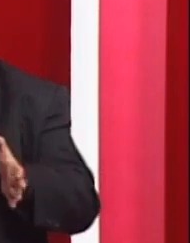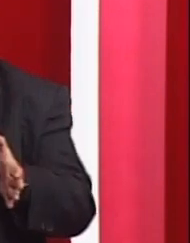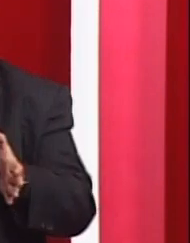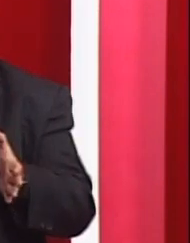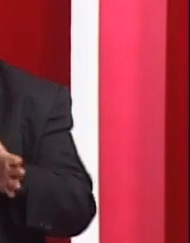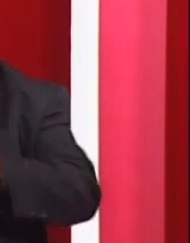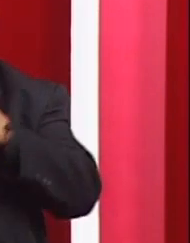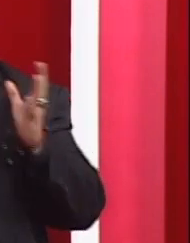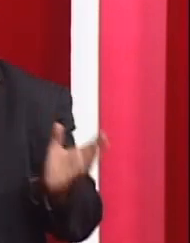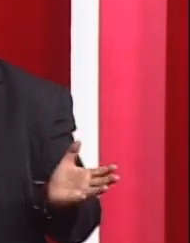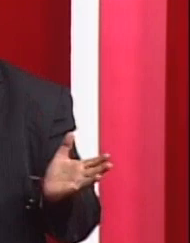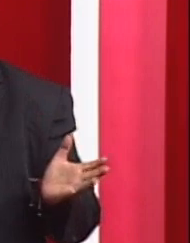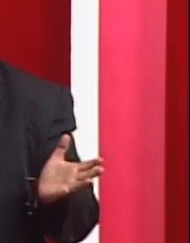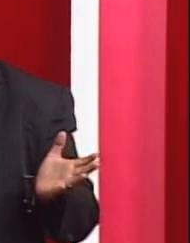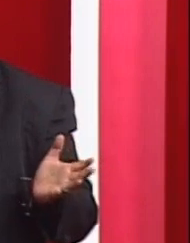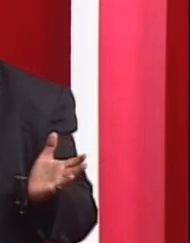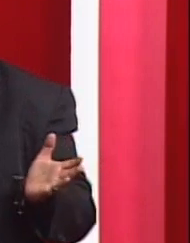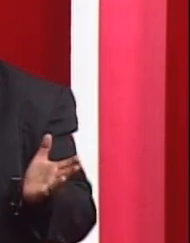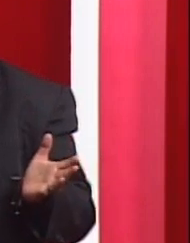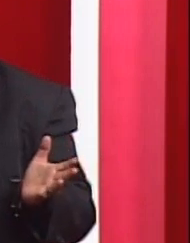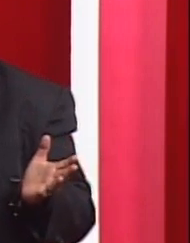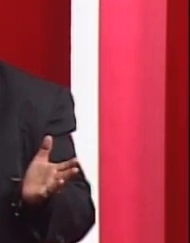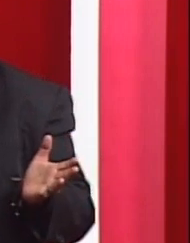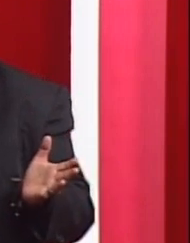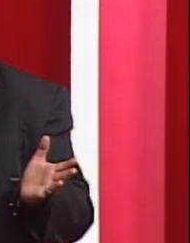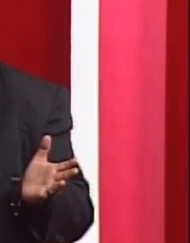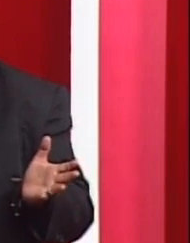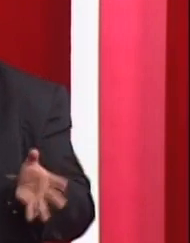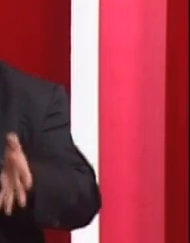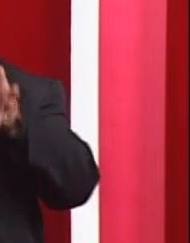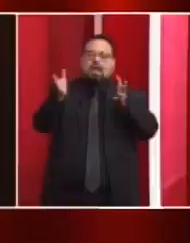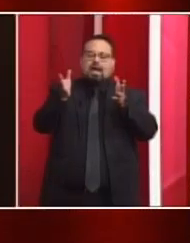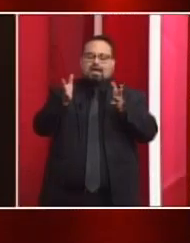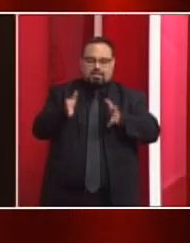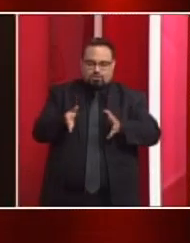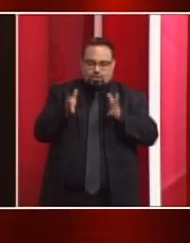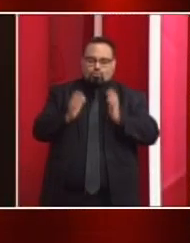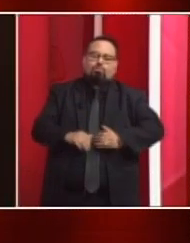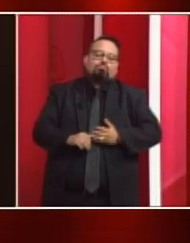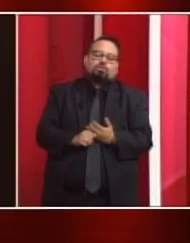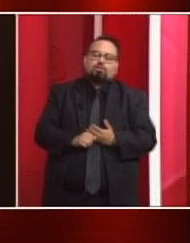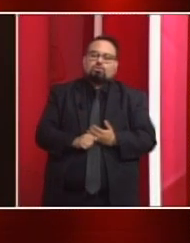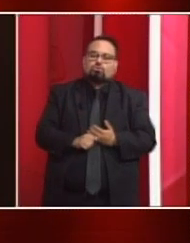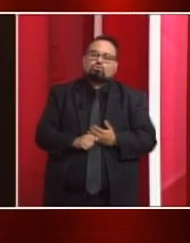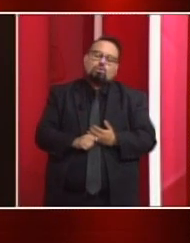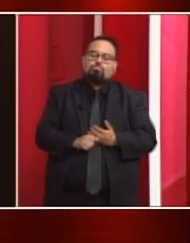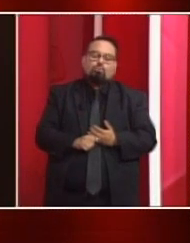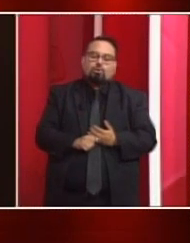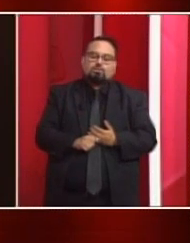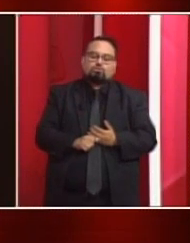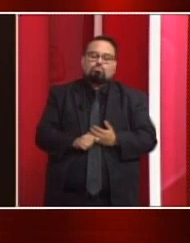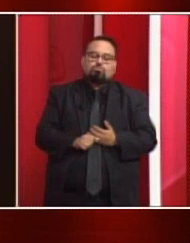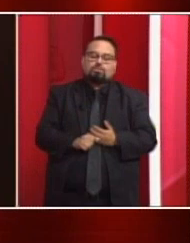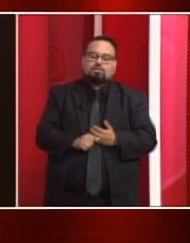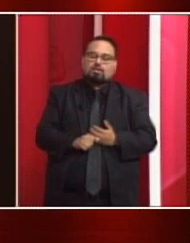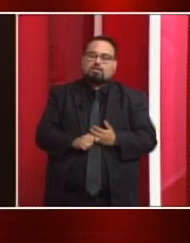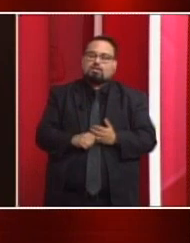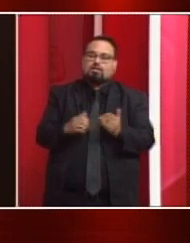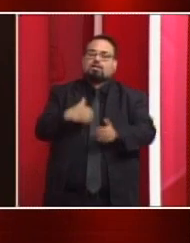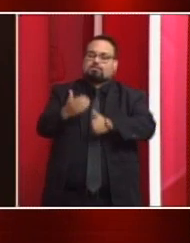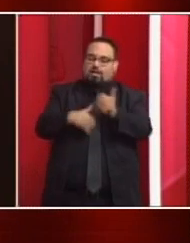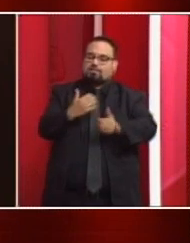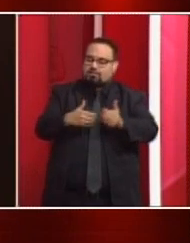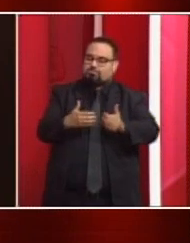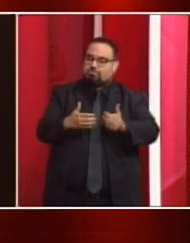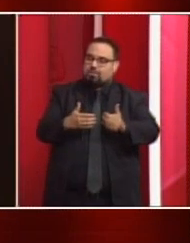una polémica y esto derivado de lo que analizábamos el día de ayer, Sandy, es decir, la elección nuevamente de Consuelo Porras como fiscal